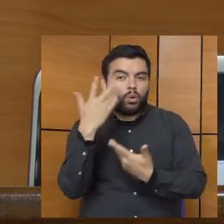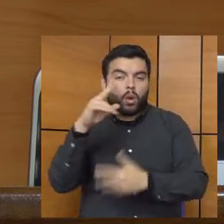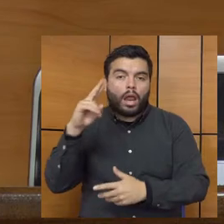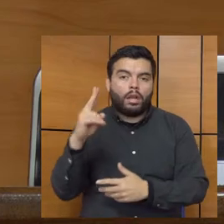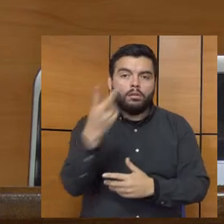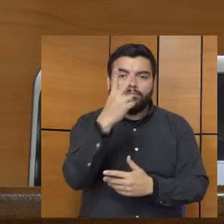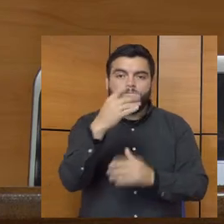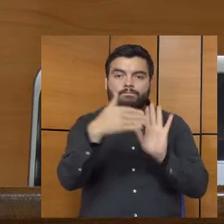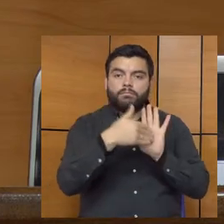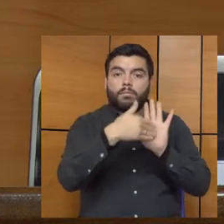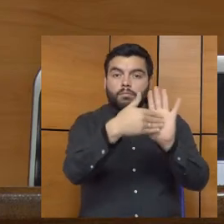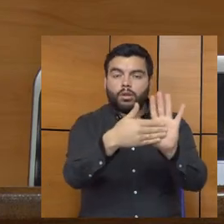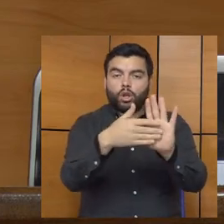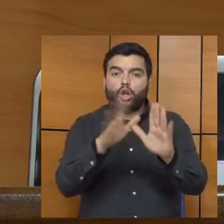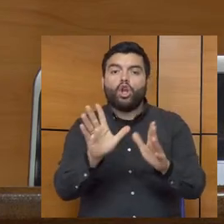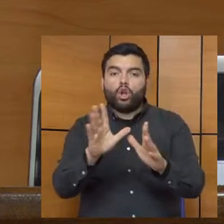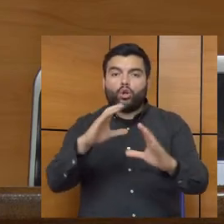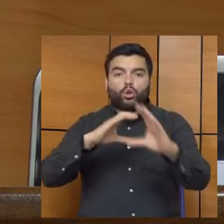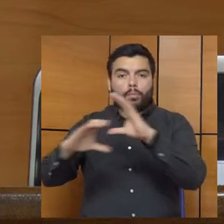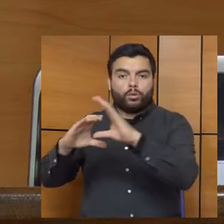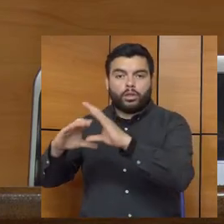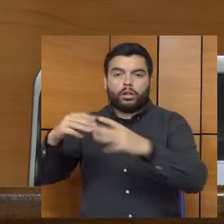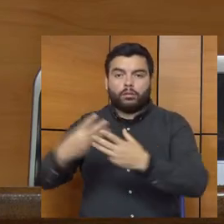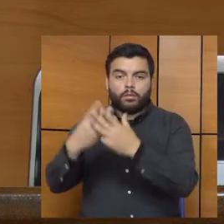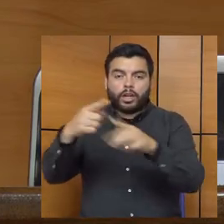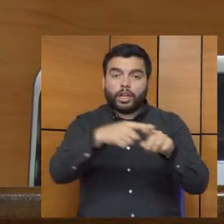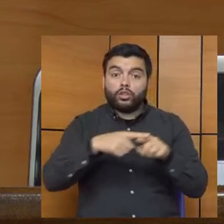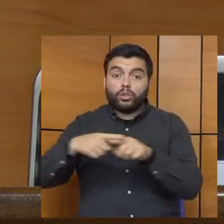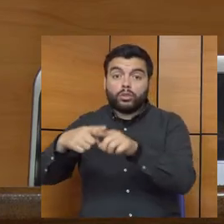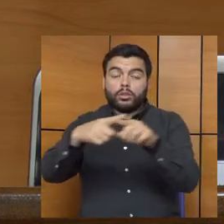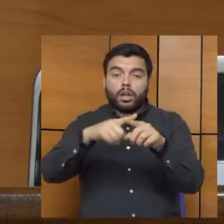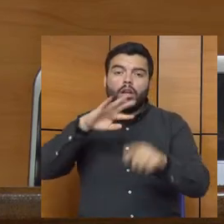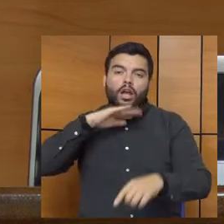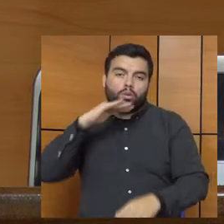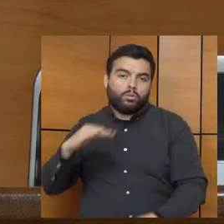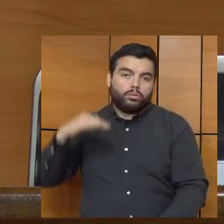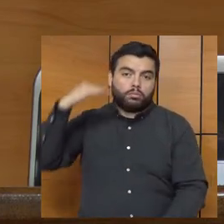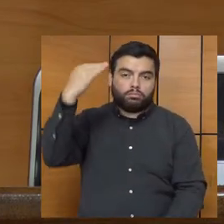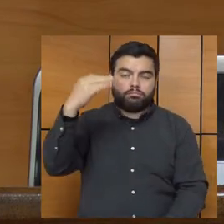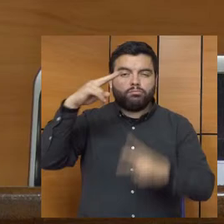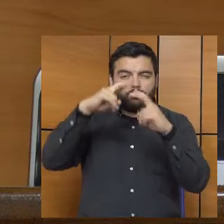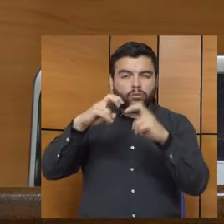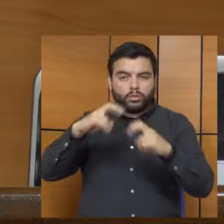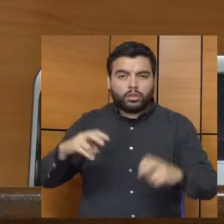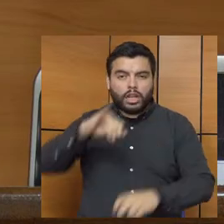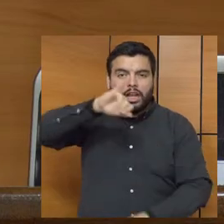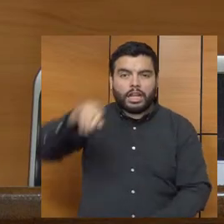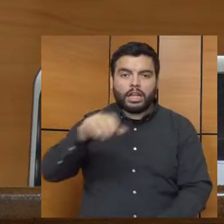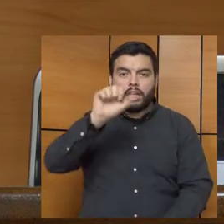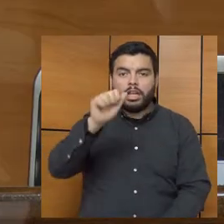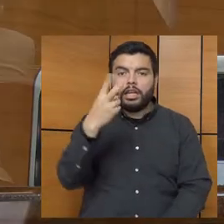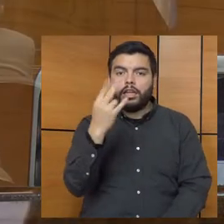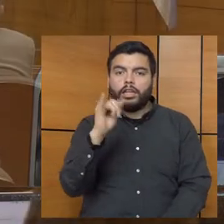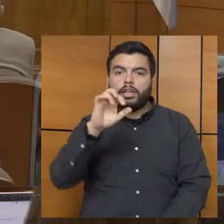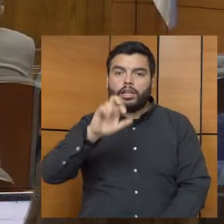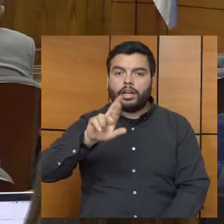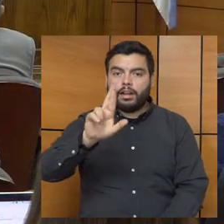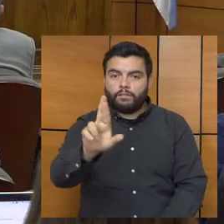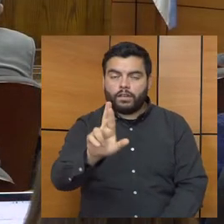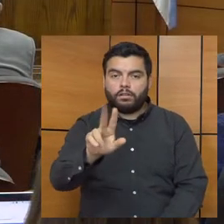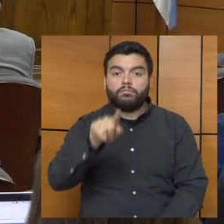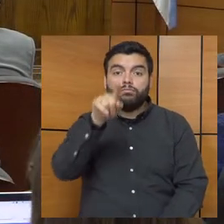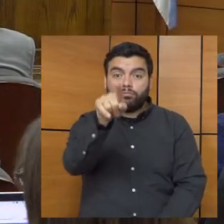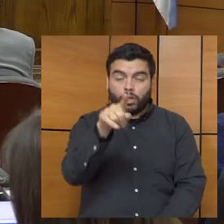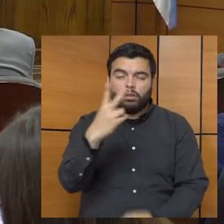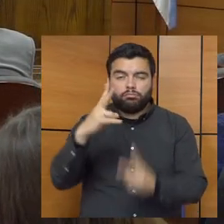jornada, Comunicaciones en Redes Sociales de Personas Mayores, por el doctor Javier Rondán Cataluña. El doctor